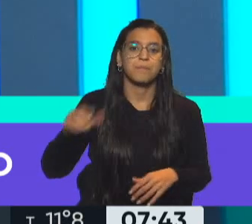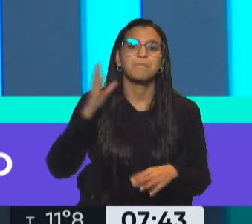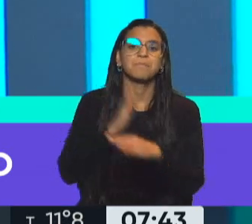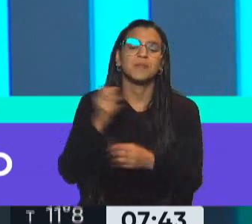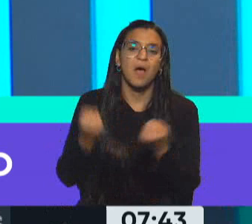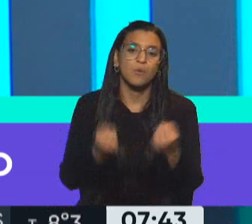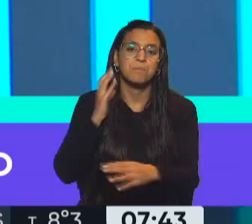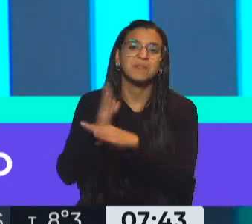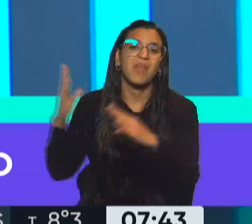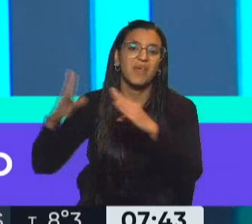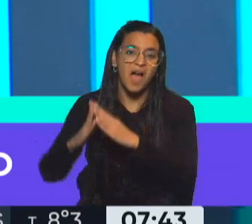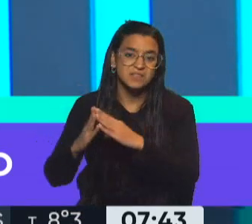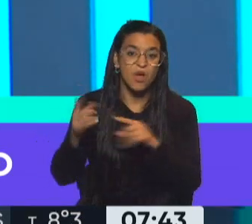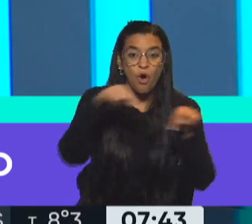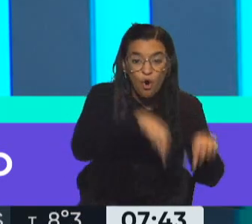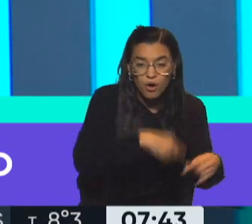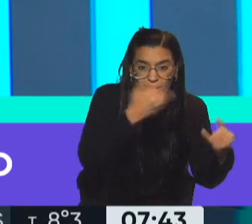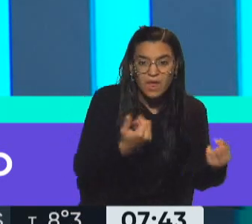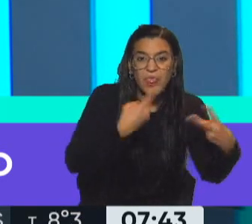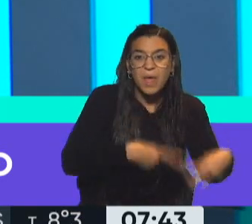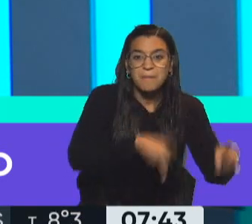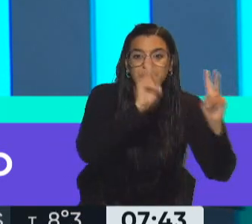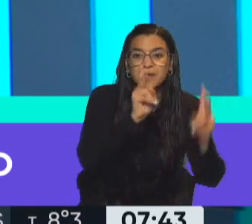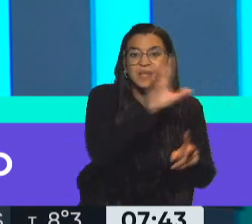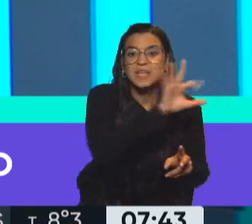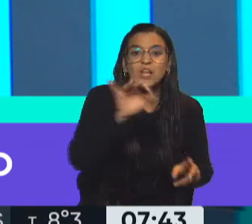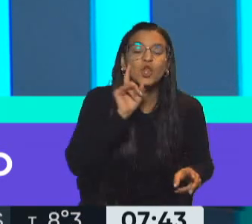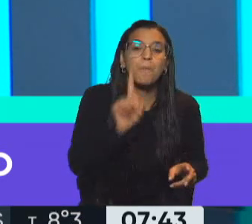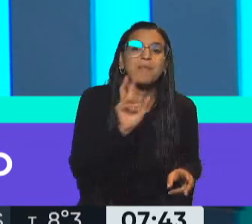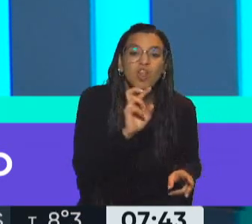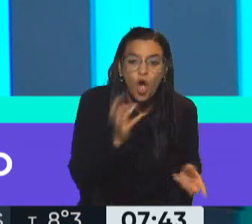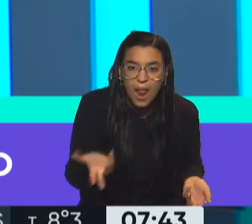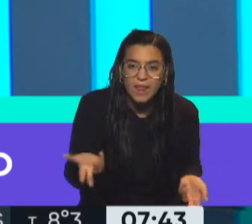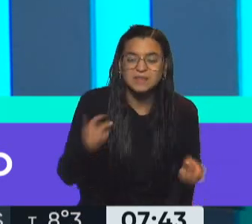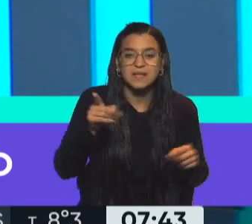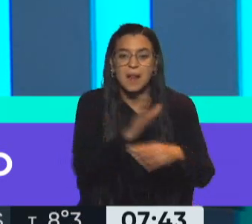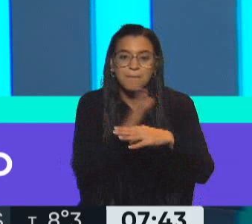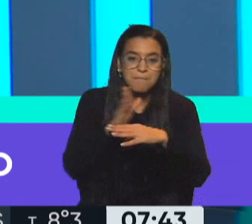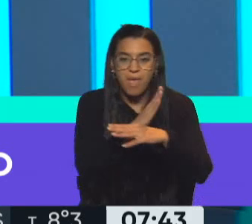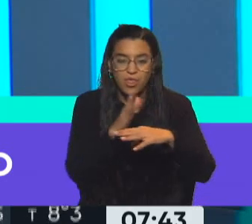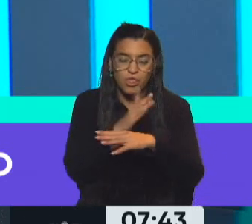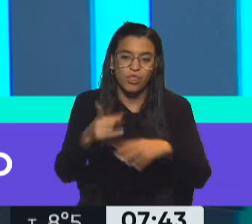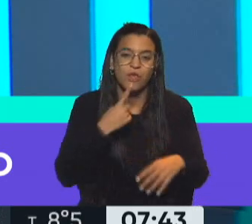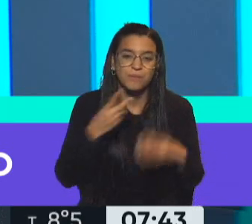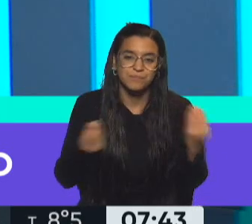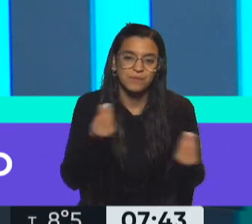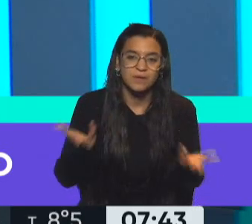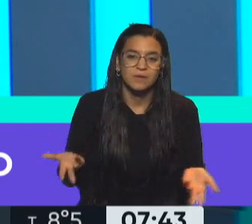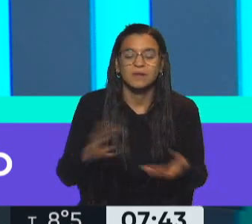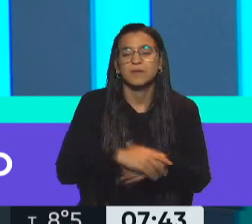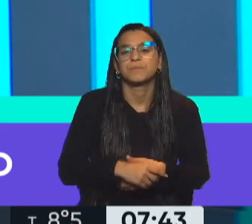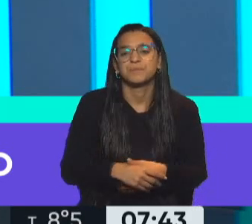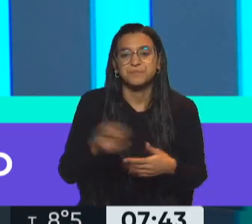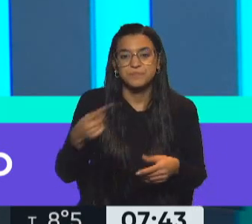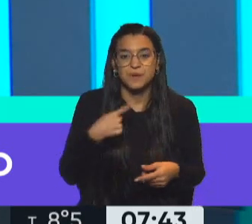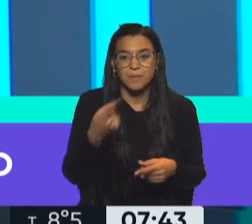mitad de una casa, y hoy tiene un departamento de $500.000. En el medio, el planteo de uno de los